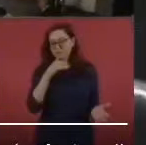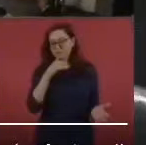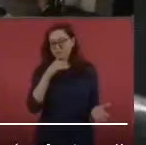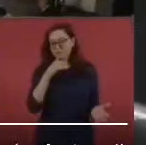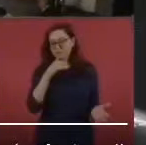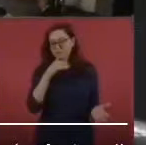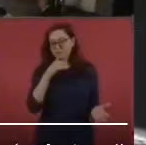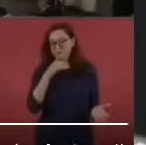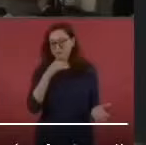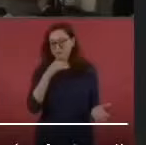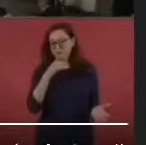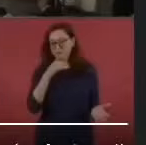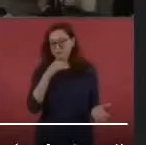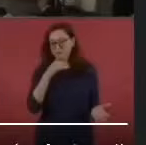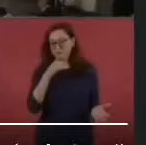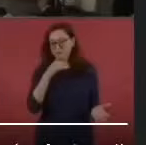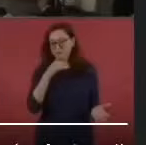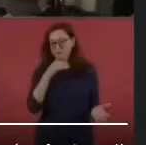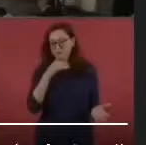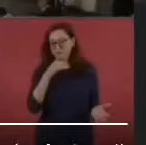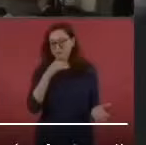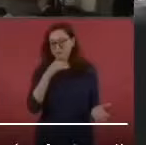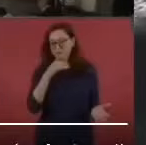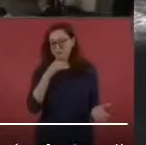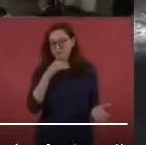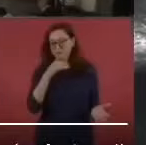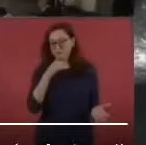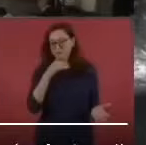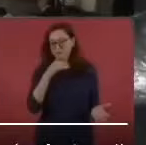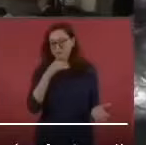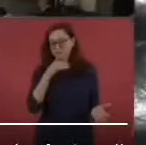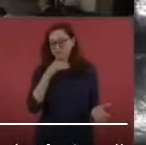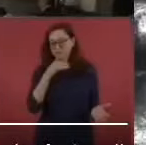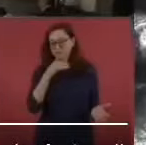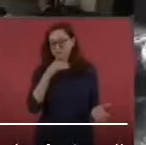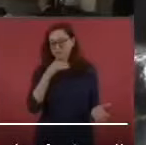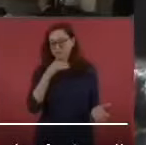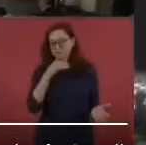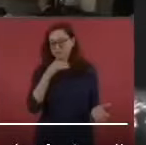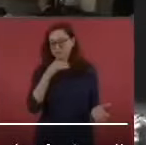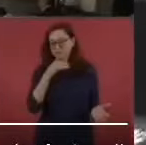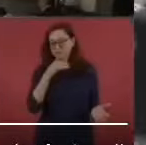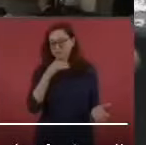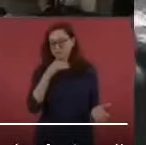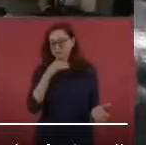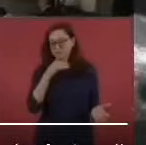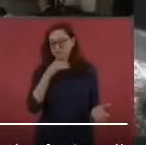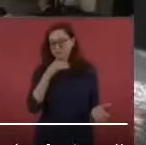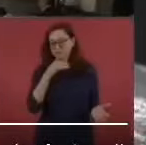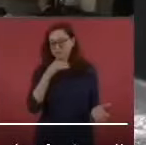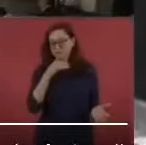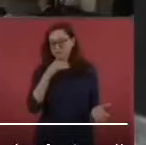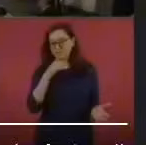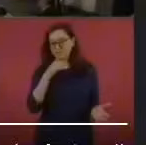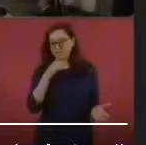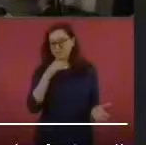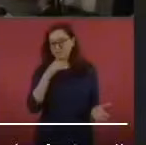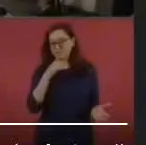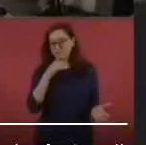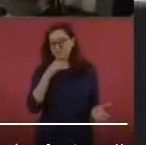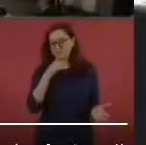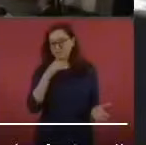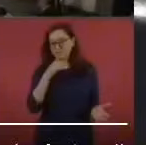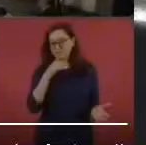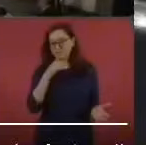vitrina de exhibición a nivel mundial. Hay que recordar que hoy el propio Biden tiene esa junta, o bueno,